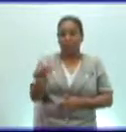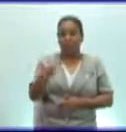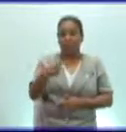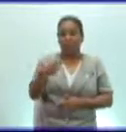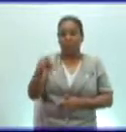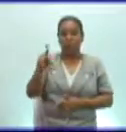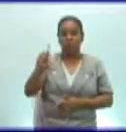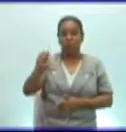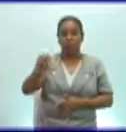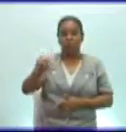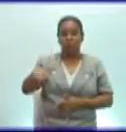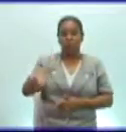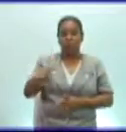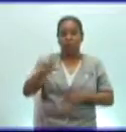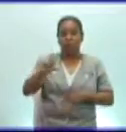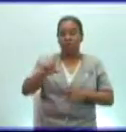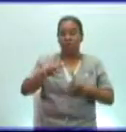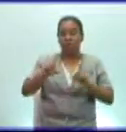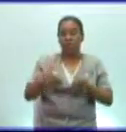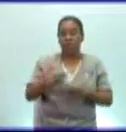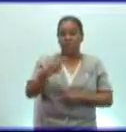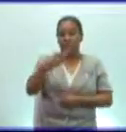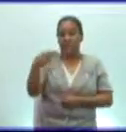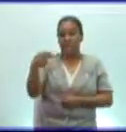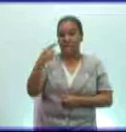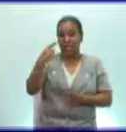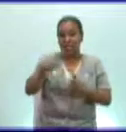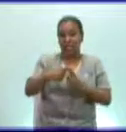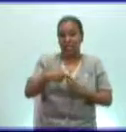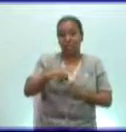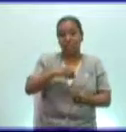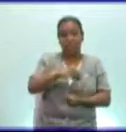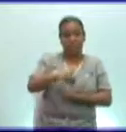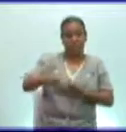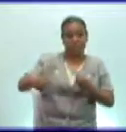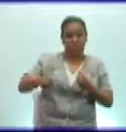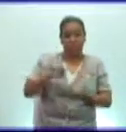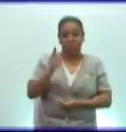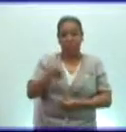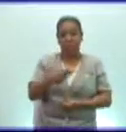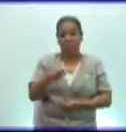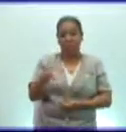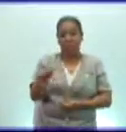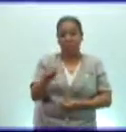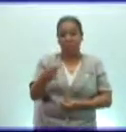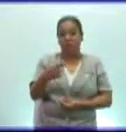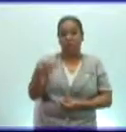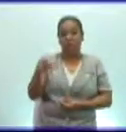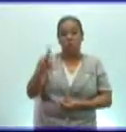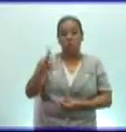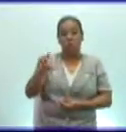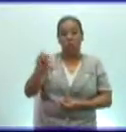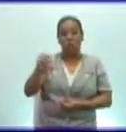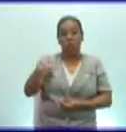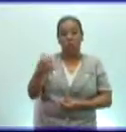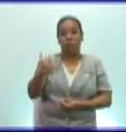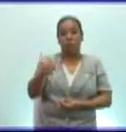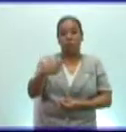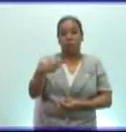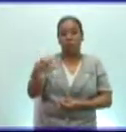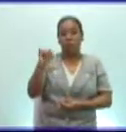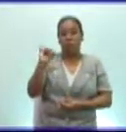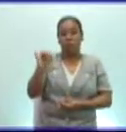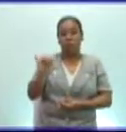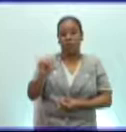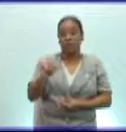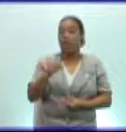si sustituimos, entonces tendremos que el pH es igual a menos el logaritmo de 10 a la menos 7. Aplicando